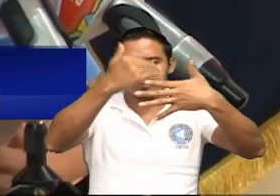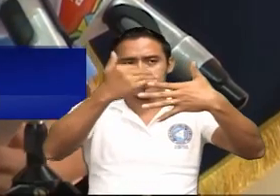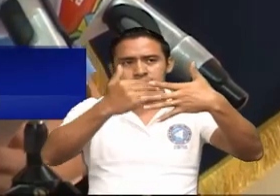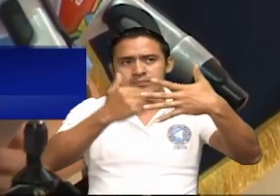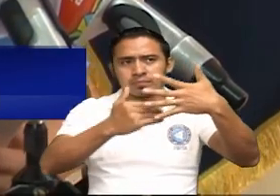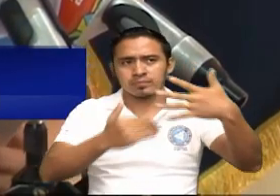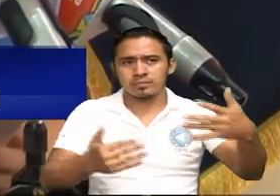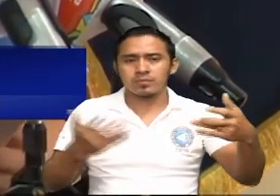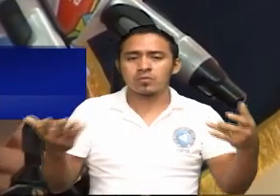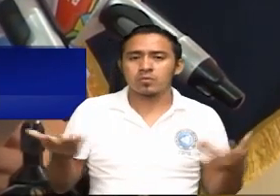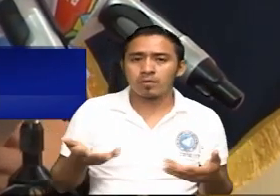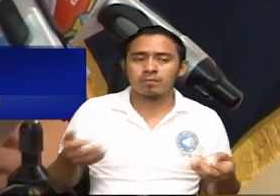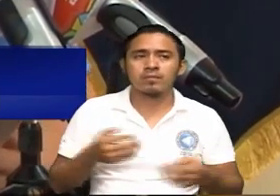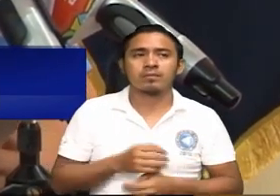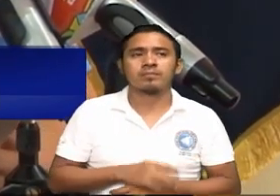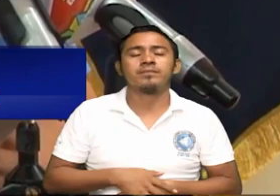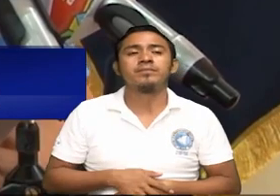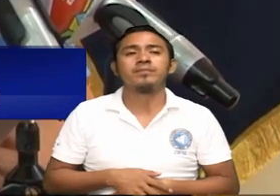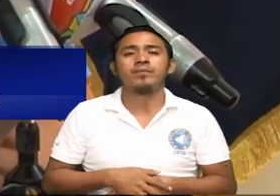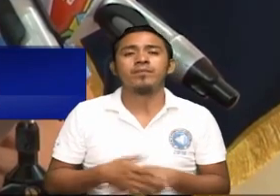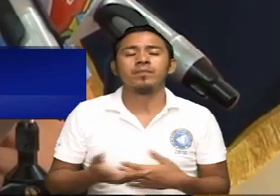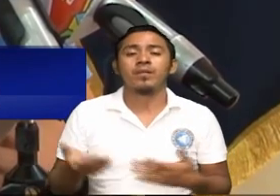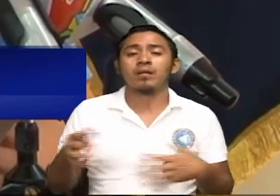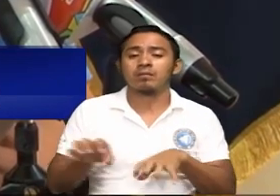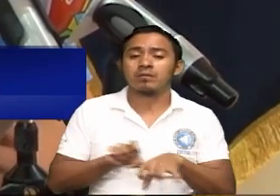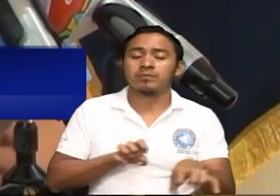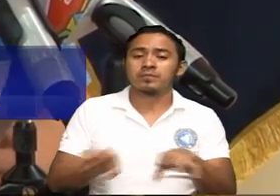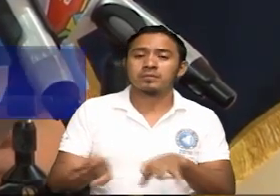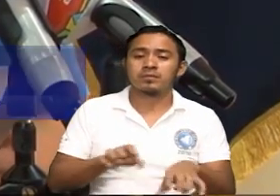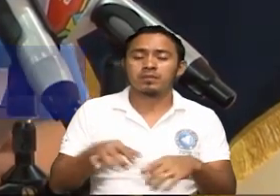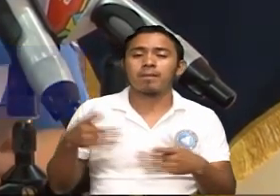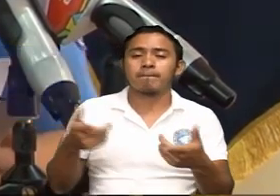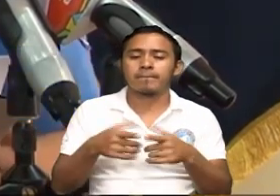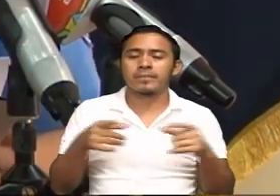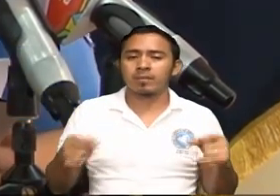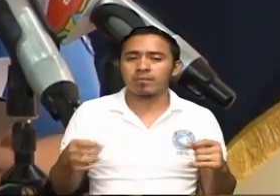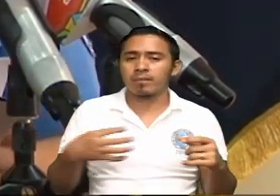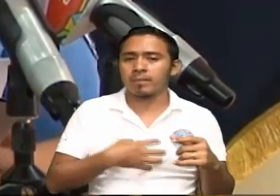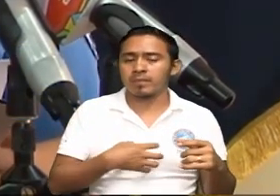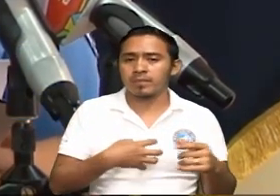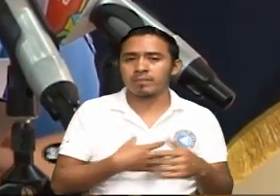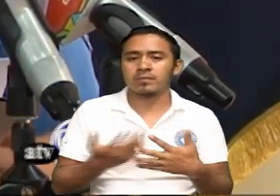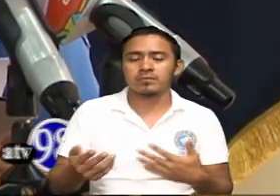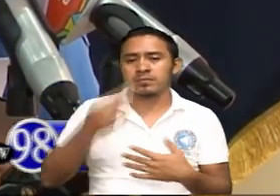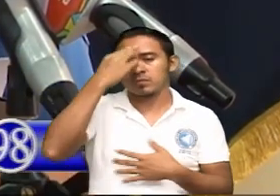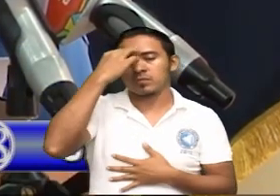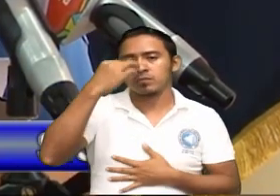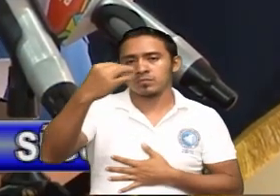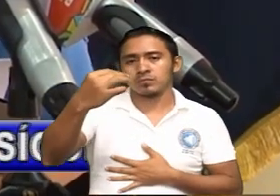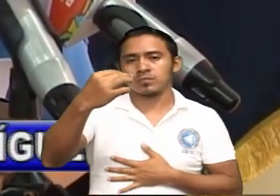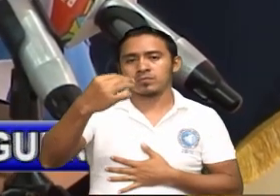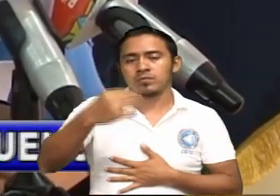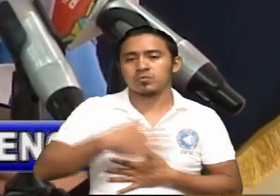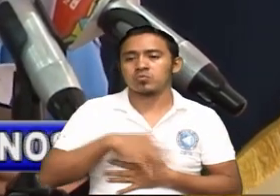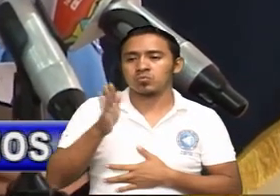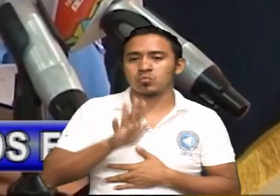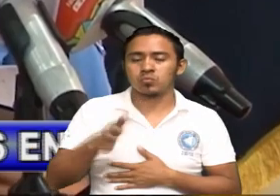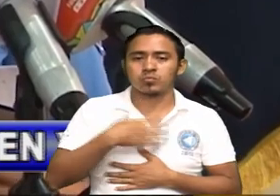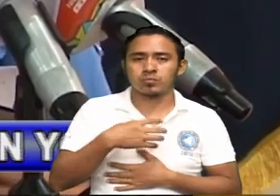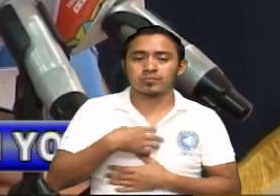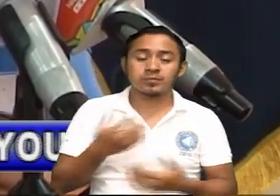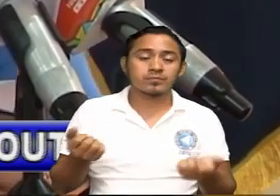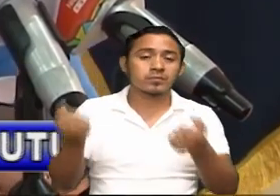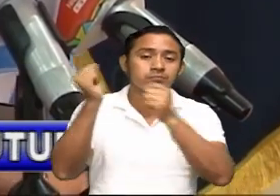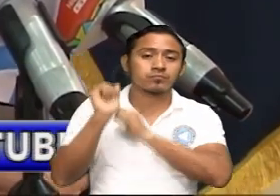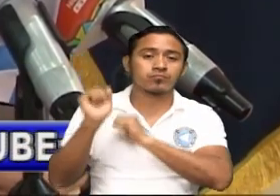policiales con motivo de celebrarse las fiestas de los Managuas en honor a su patrono